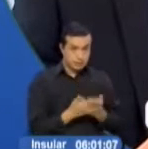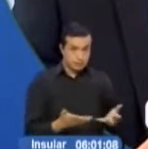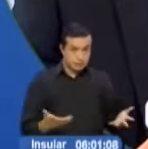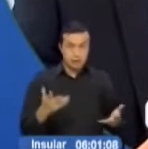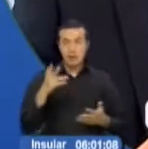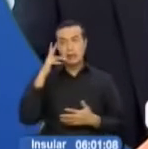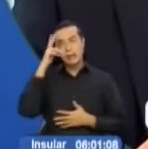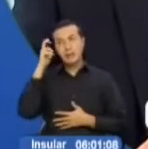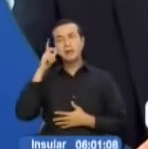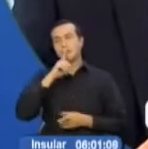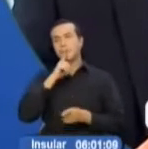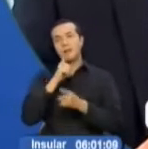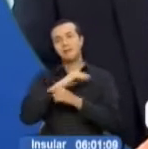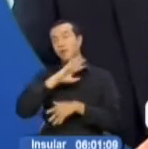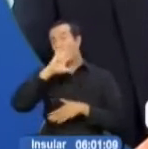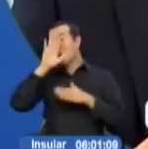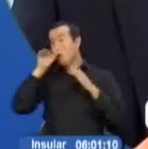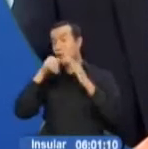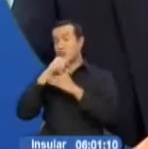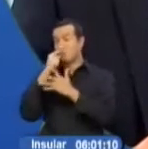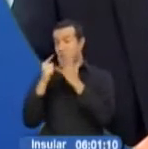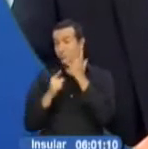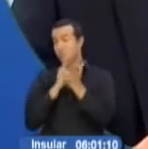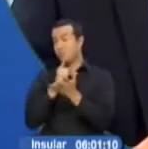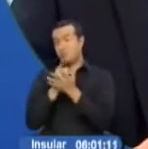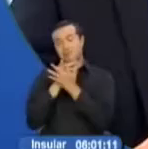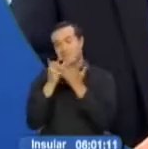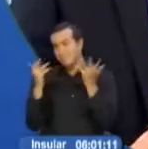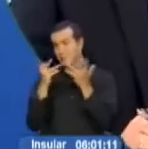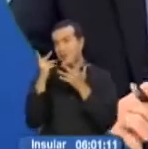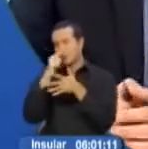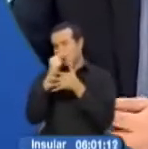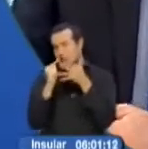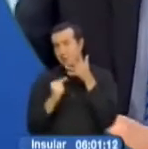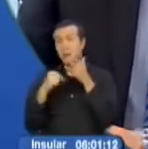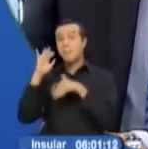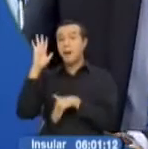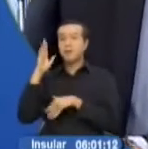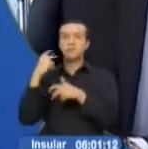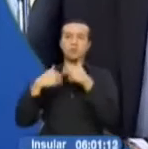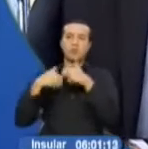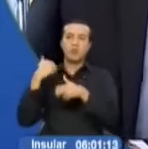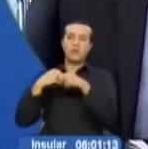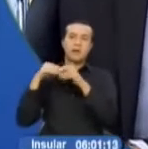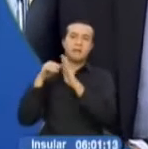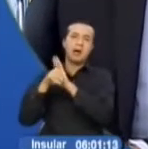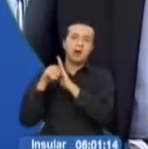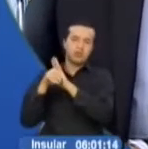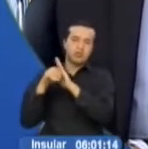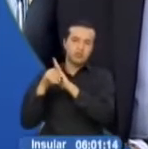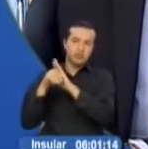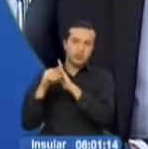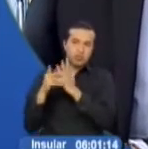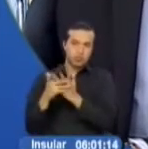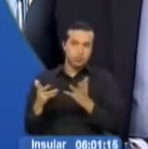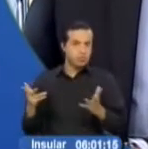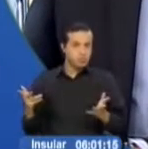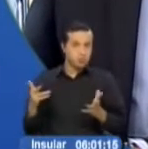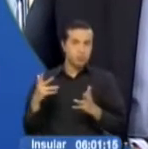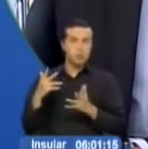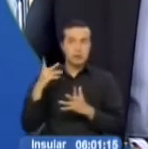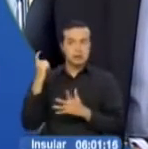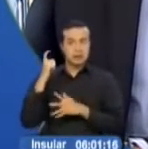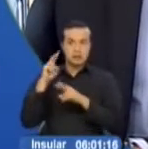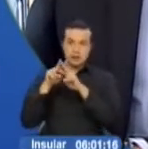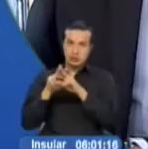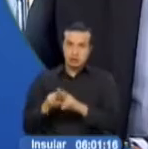Creo que es un poco de todos estos factores que usted acaba de decir y en general del sistema financiero, y eso es algo que nosotros vamos a